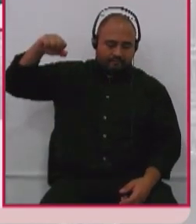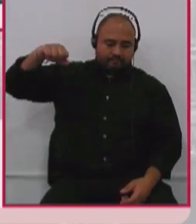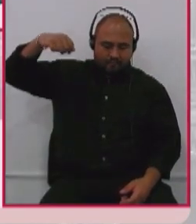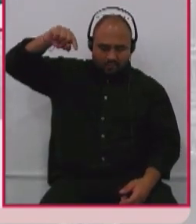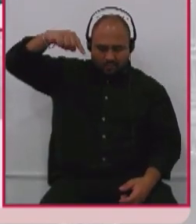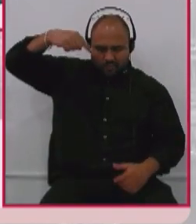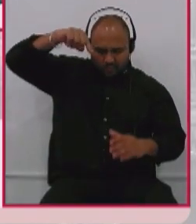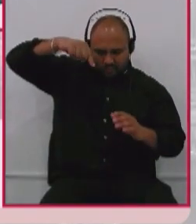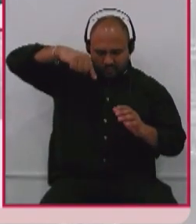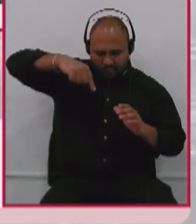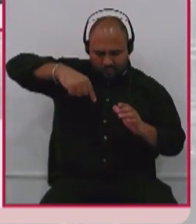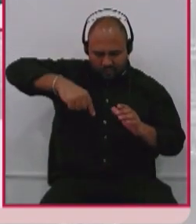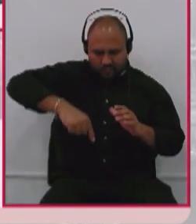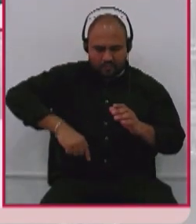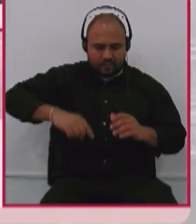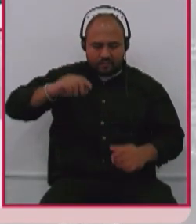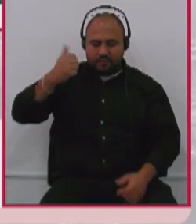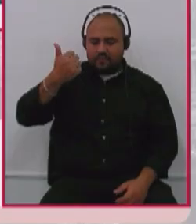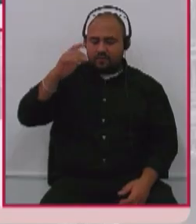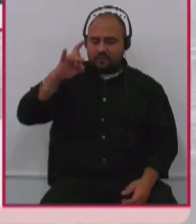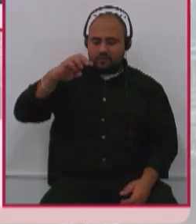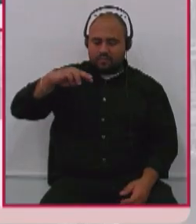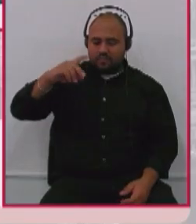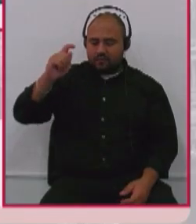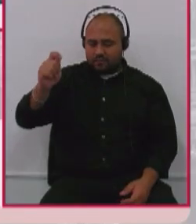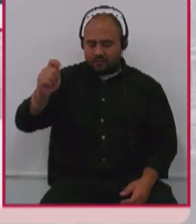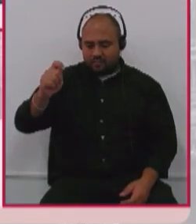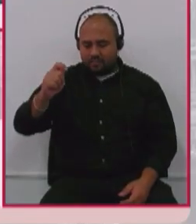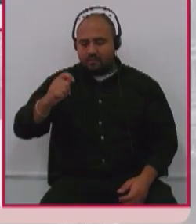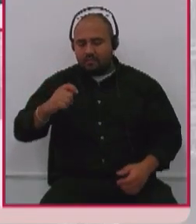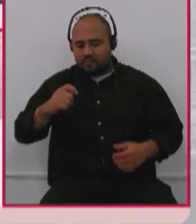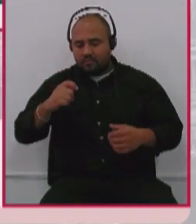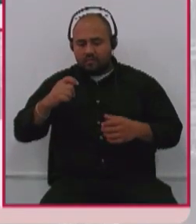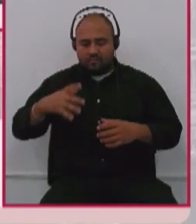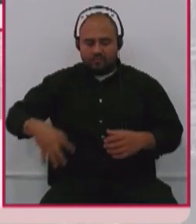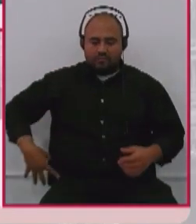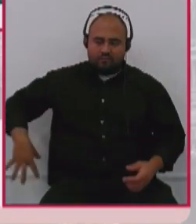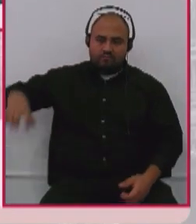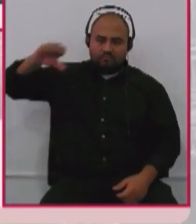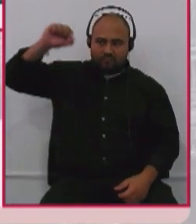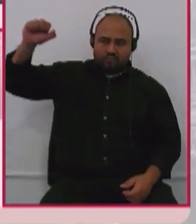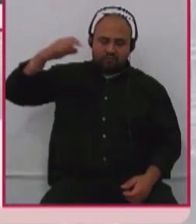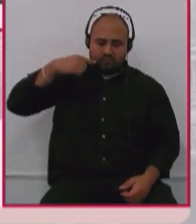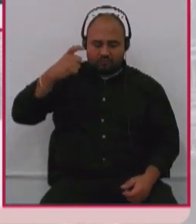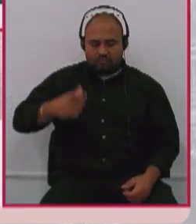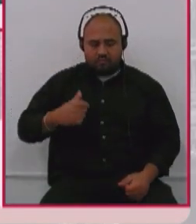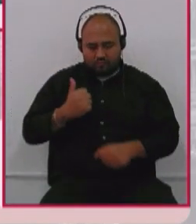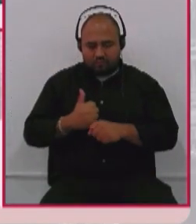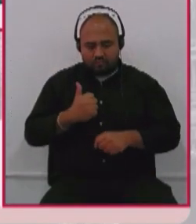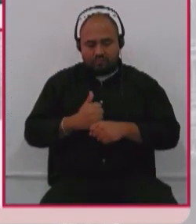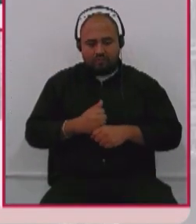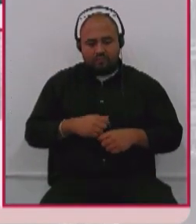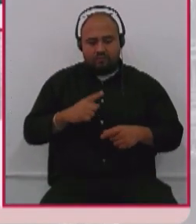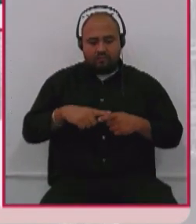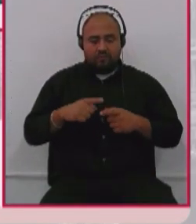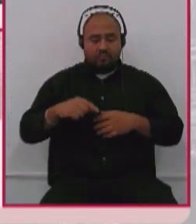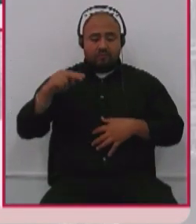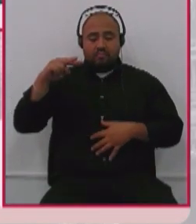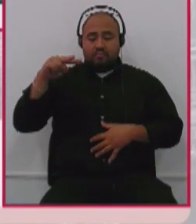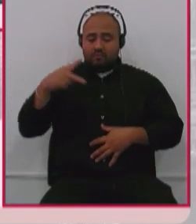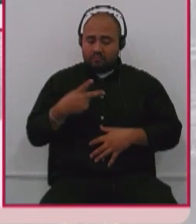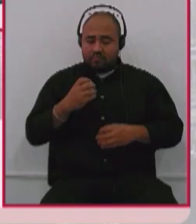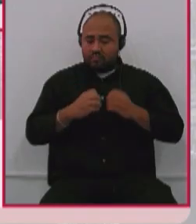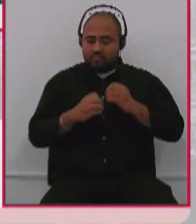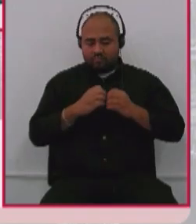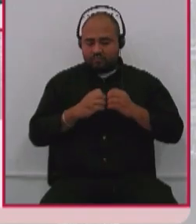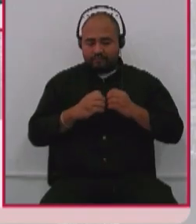de hacer el resto de movimientos de los elementos y con eso ganamos muchas horas. La segunda solución fue también sencilla porque